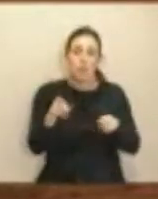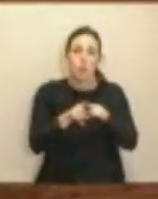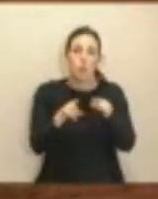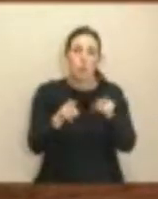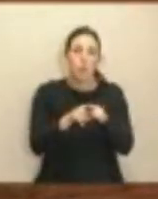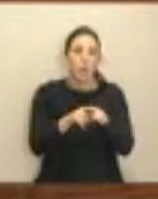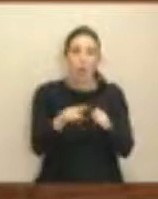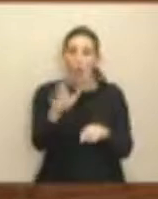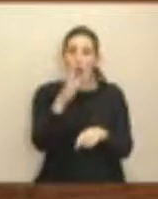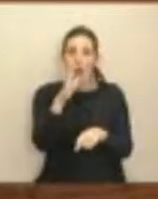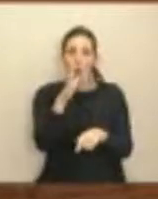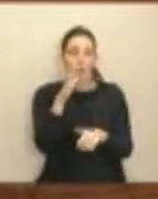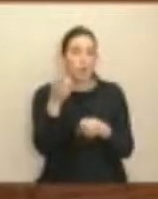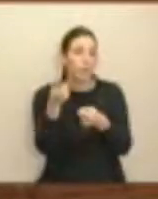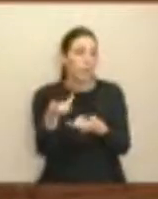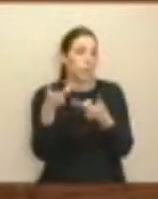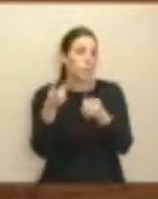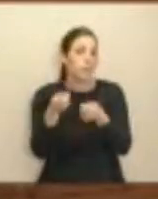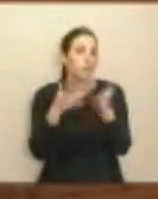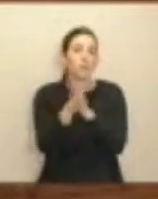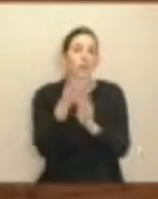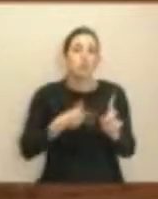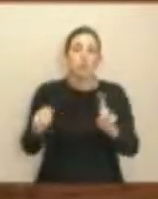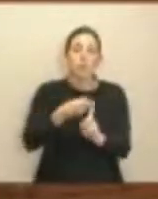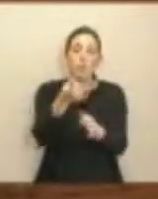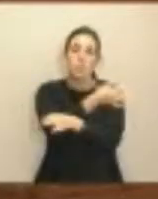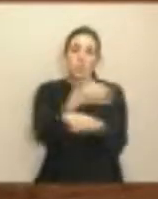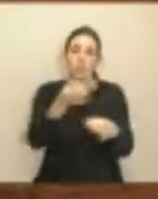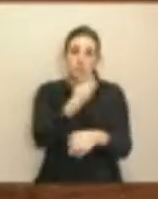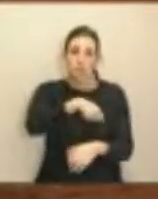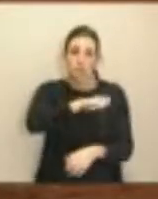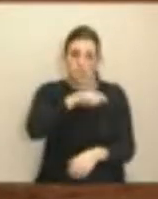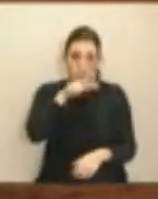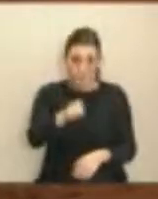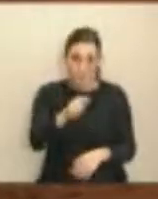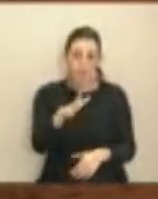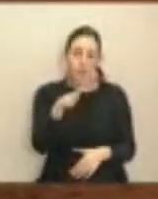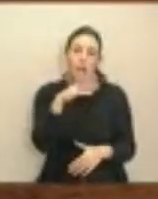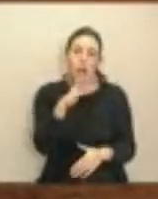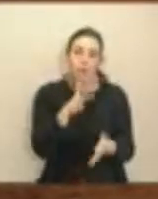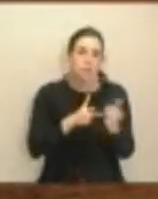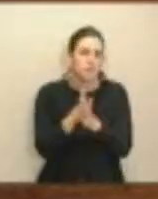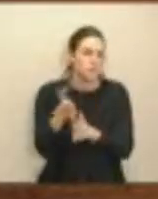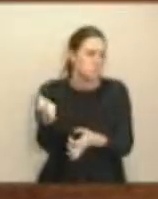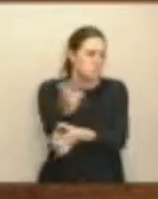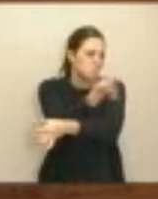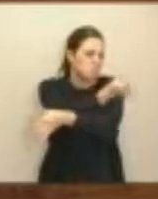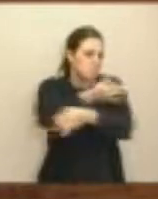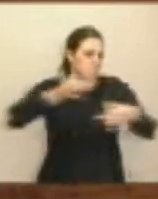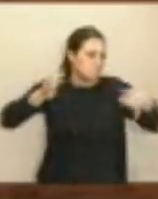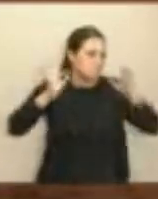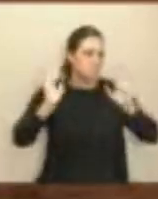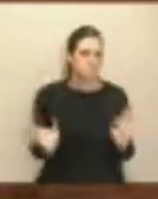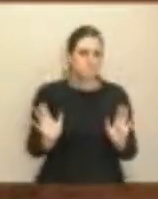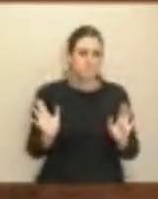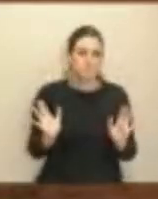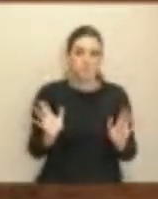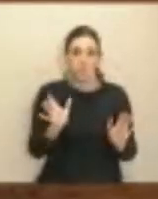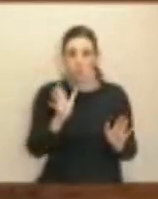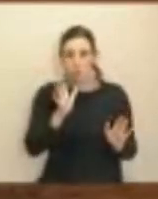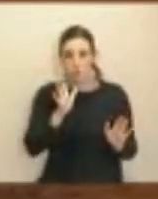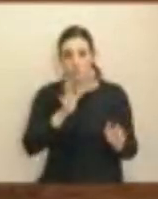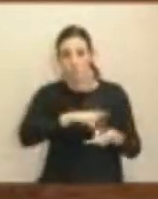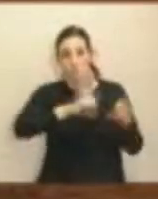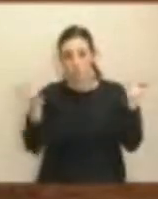fuese agua hubiese sido la solución adecuada en este país, ahora nos tenía que ir estupendo y nos iba